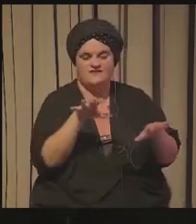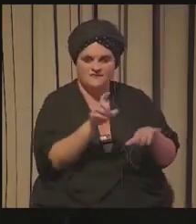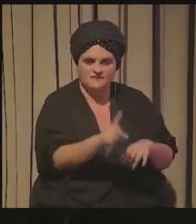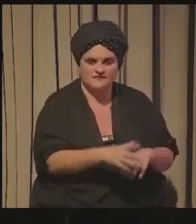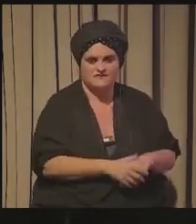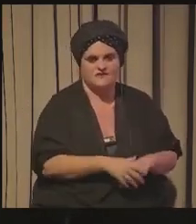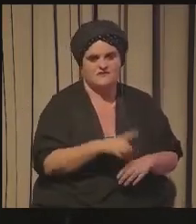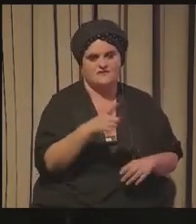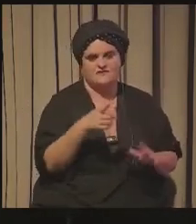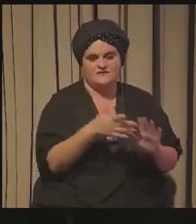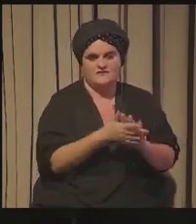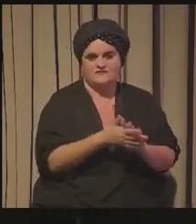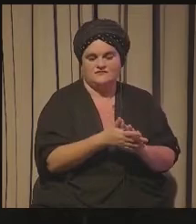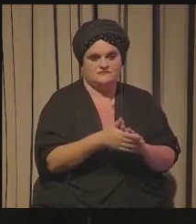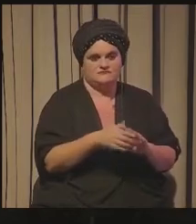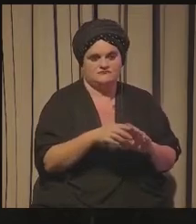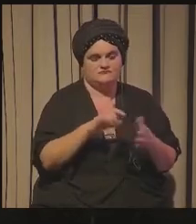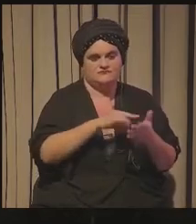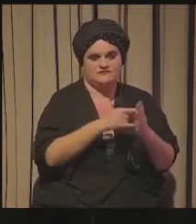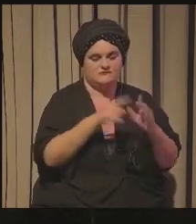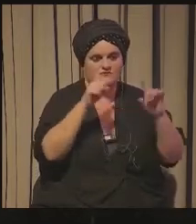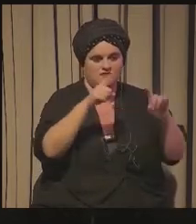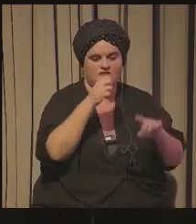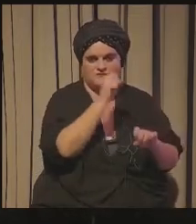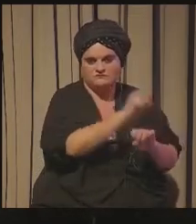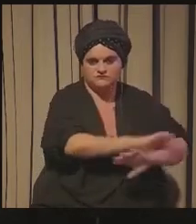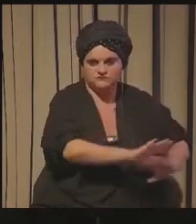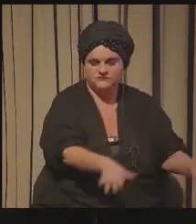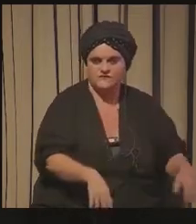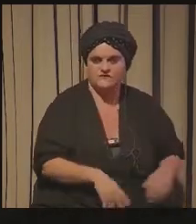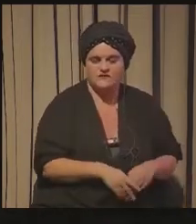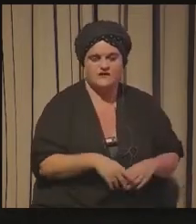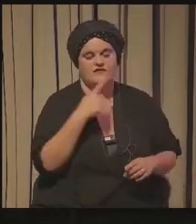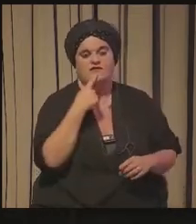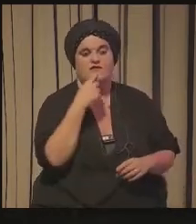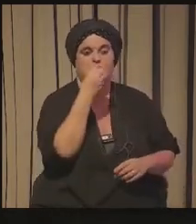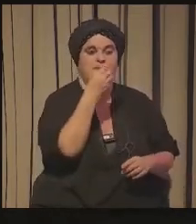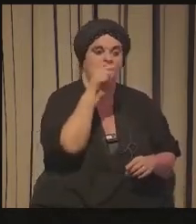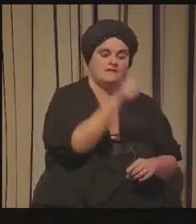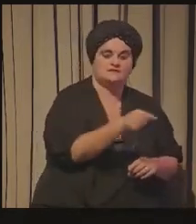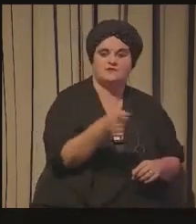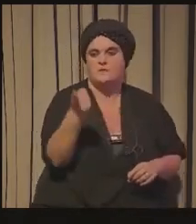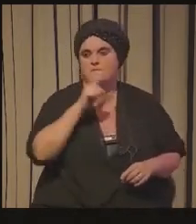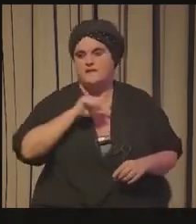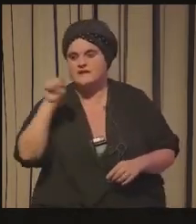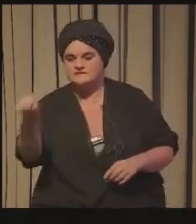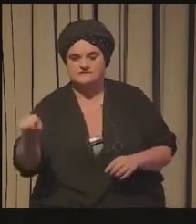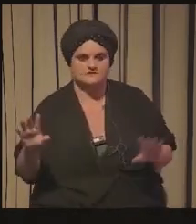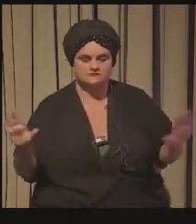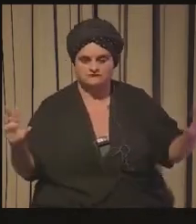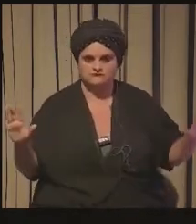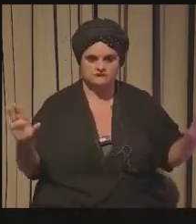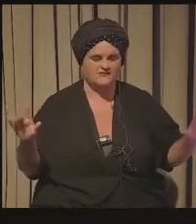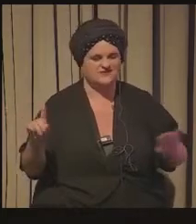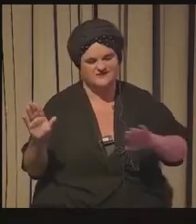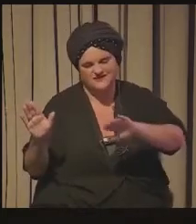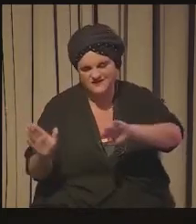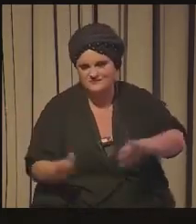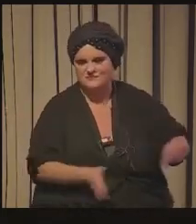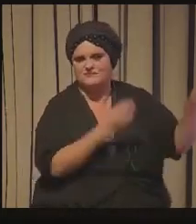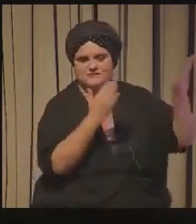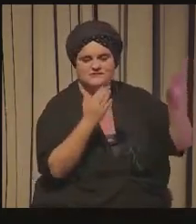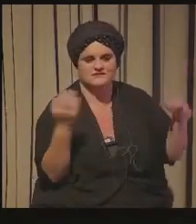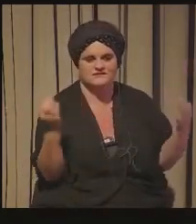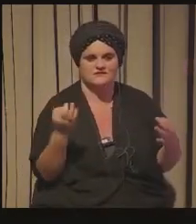sistema educativo, es decir, su pensamiento categórico de lo que está bien y lo que está mal. Ojalá lo dejáramos de lado. Esto haría